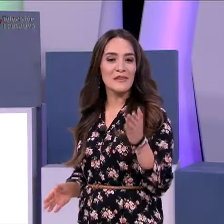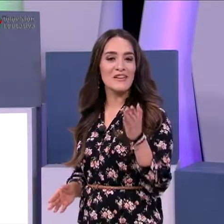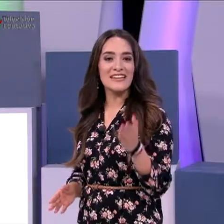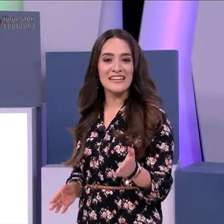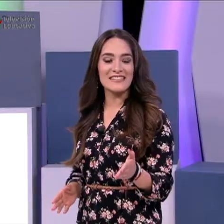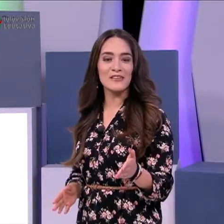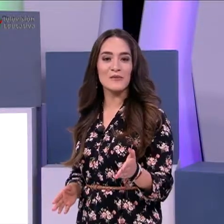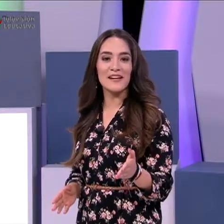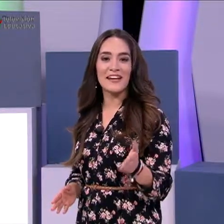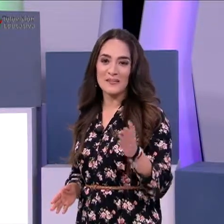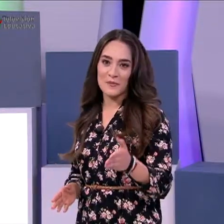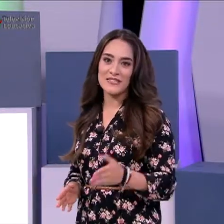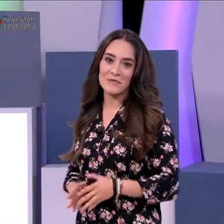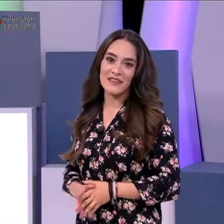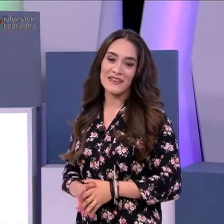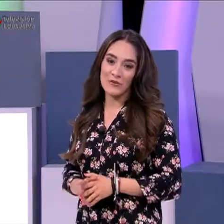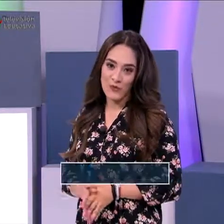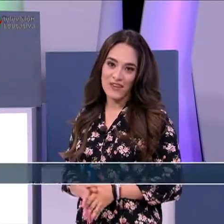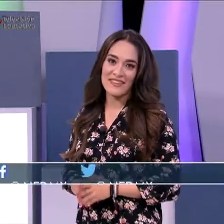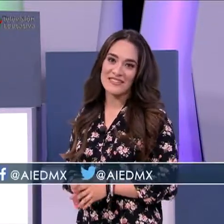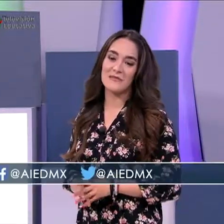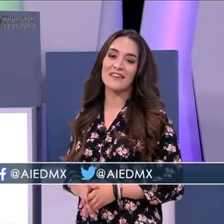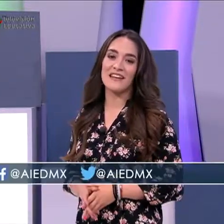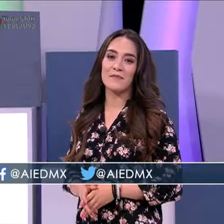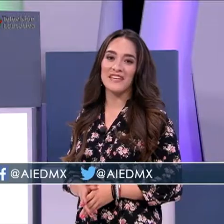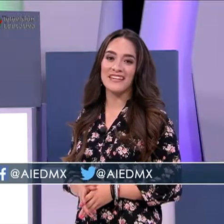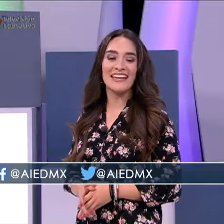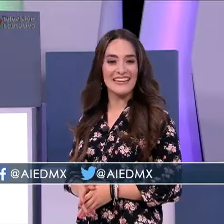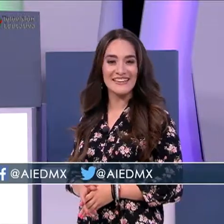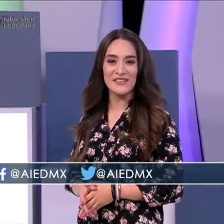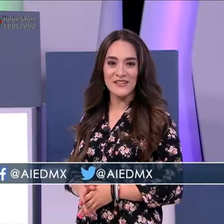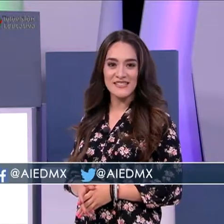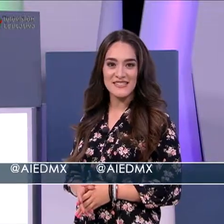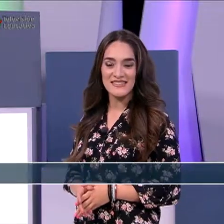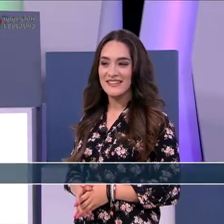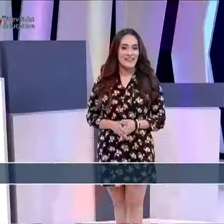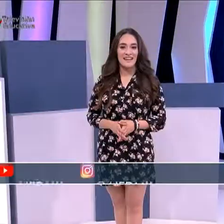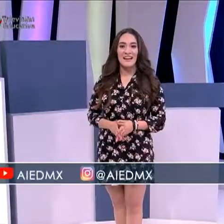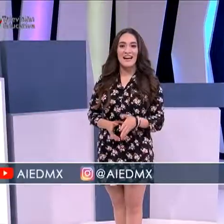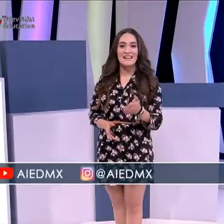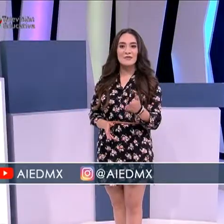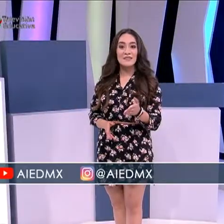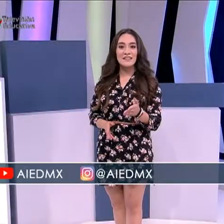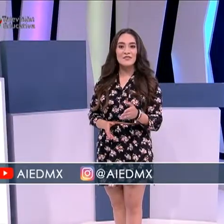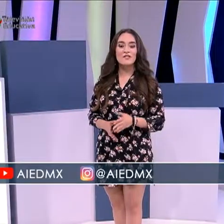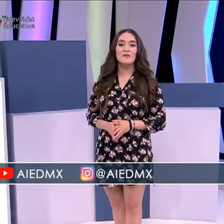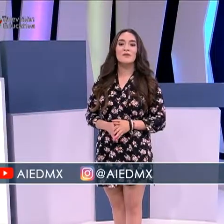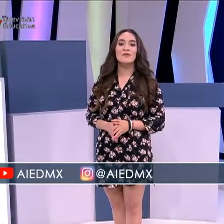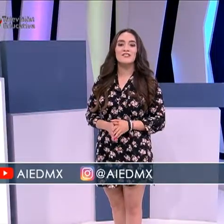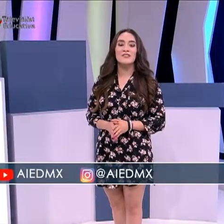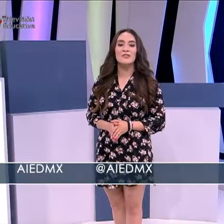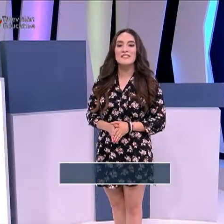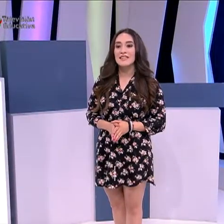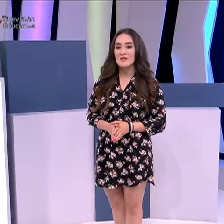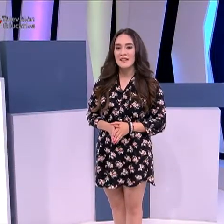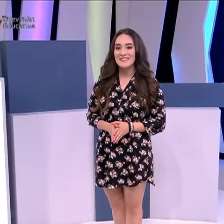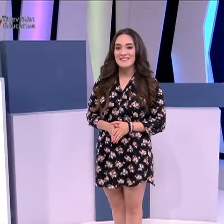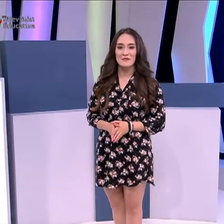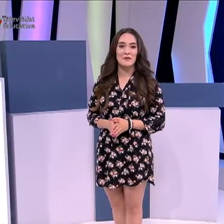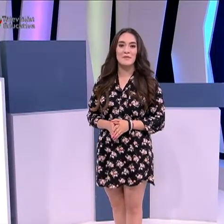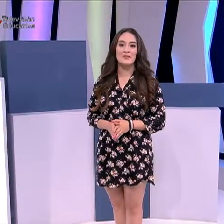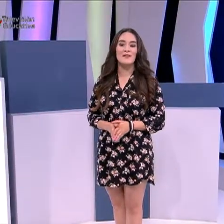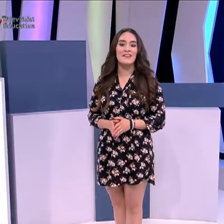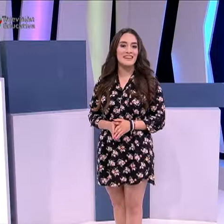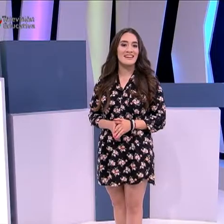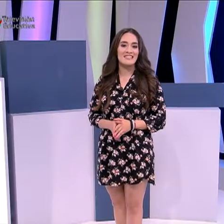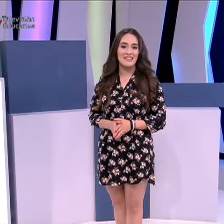ustedes, de la mano de Ana Cristina Olvera y Omar Cepeda, de 9 a 10:30 de la mañana en Interfaz. A las 9 de la noche lo invito a que sintonice EduByte